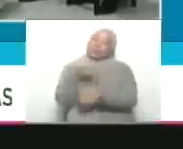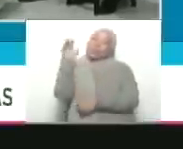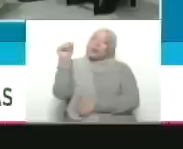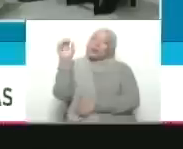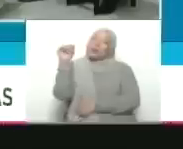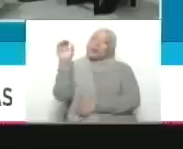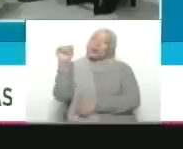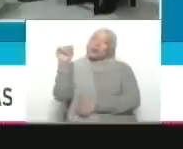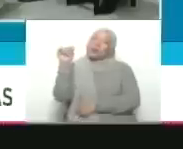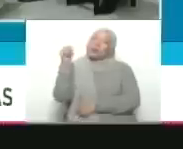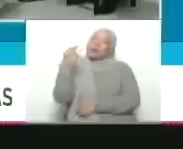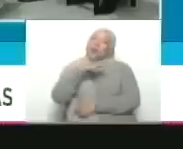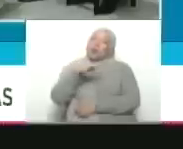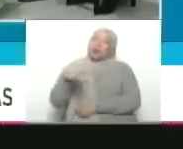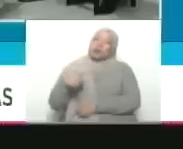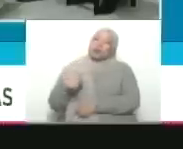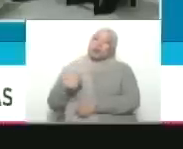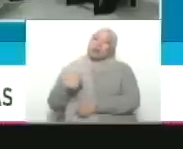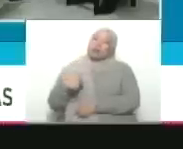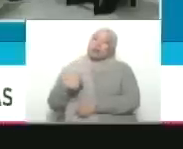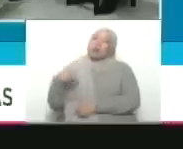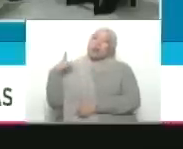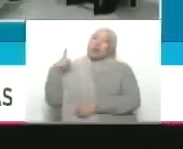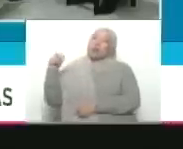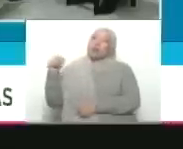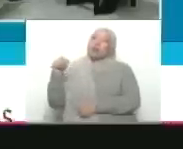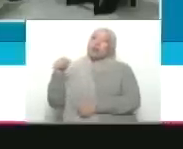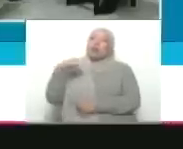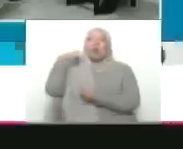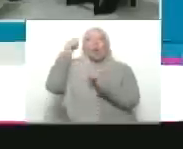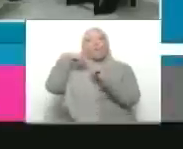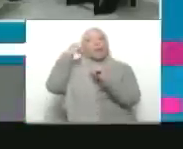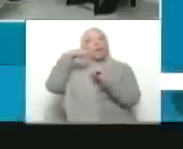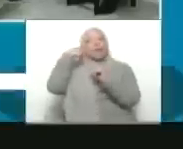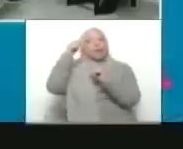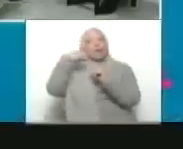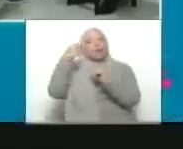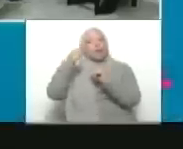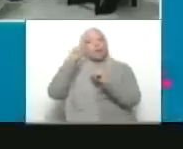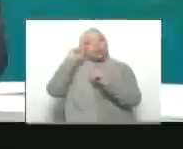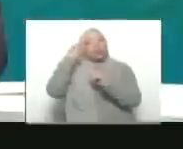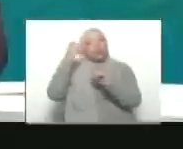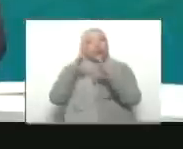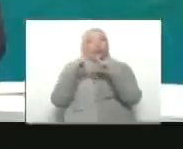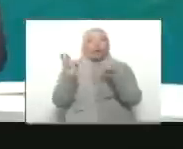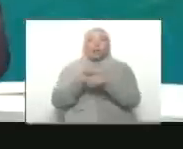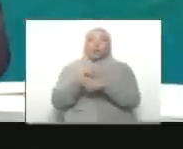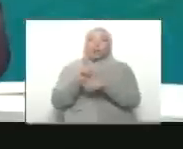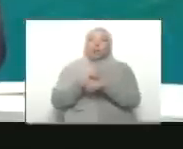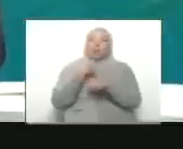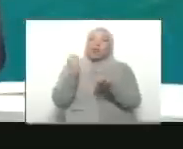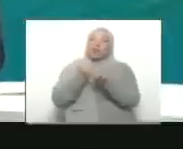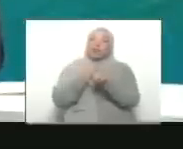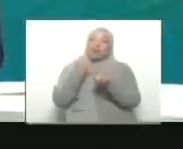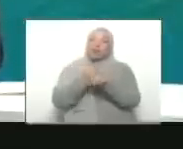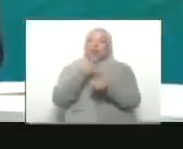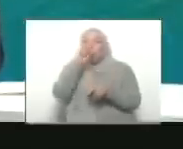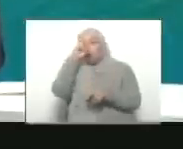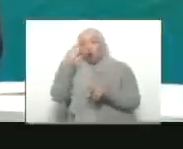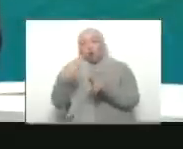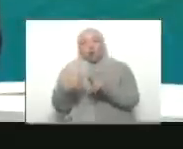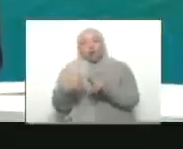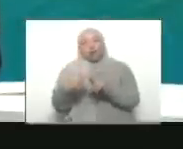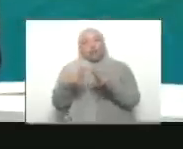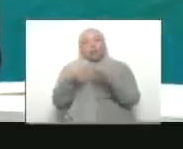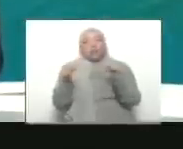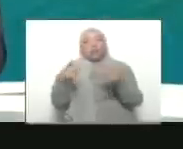me despido con ustedes y vamos a ver este videíto para rematar esta jornada de homenaje